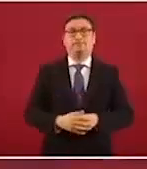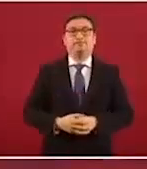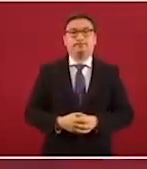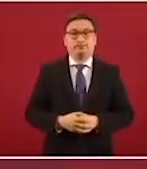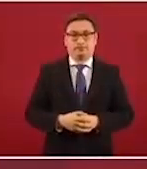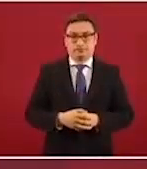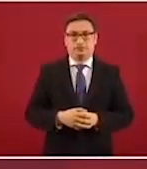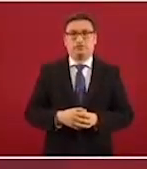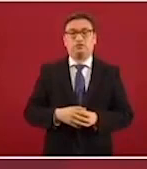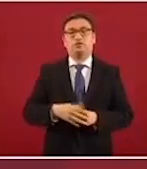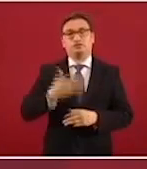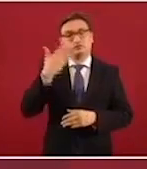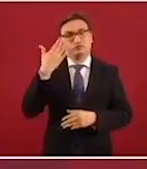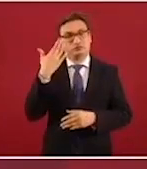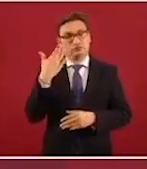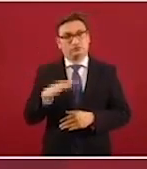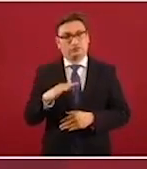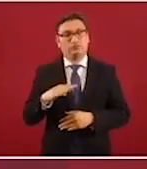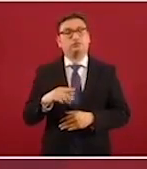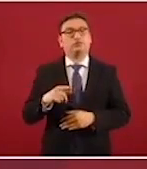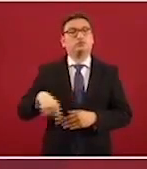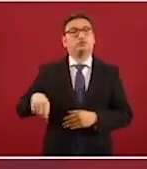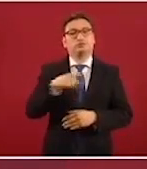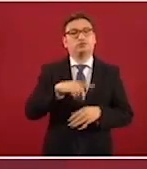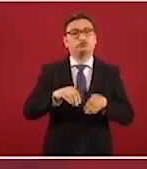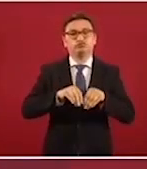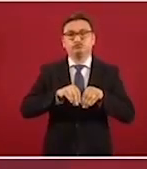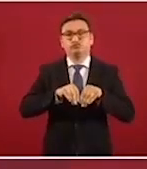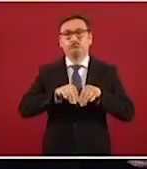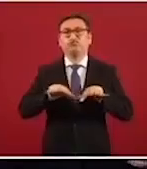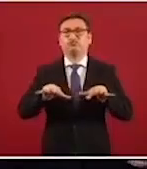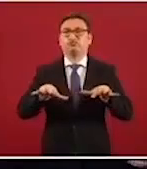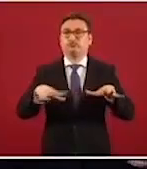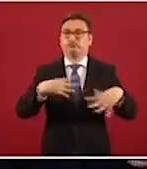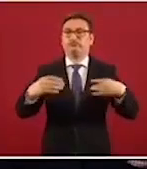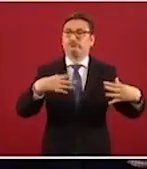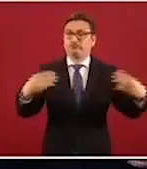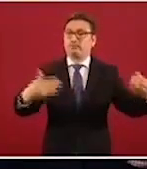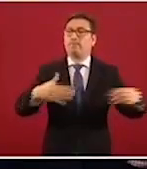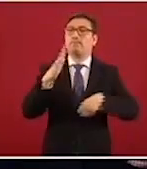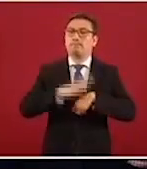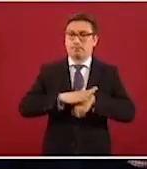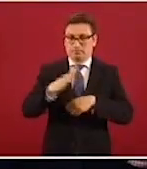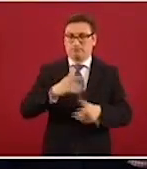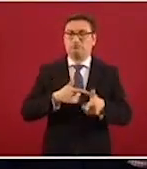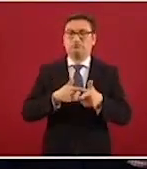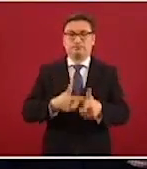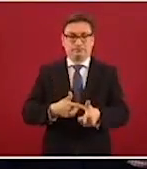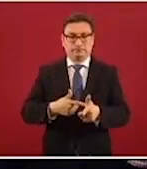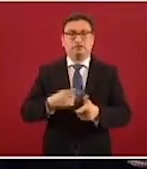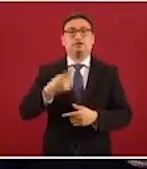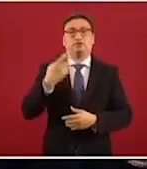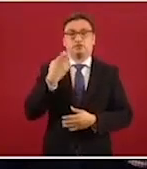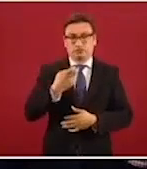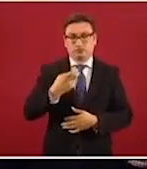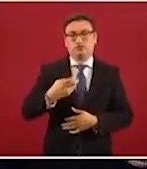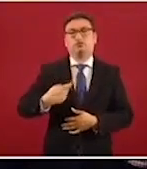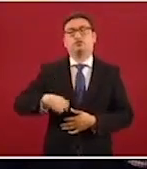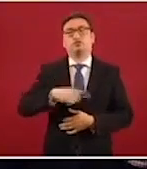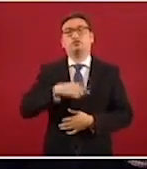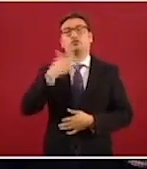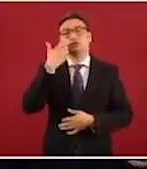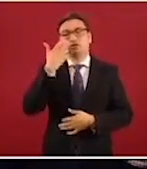viene el levantamiento de casos, y lo que queremos, que es lo que se está